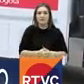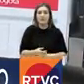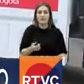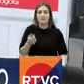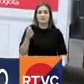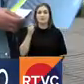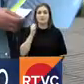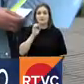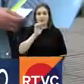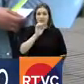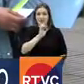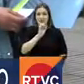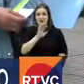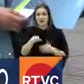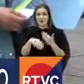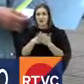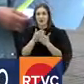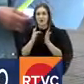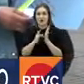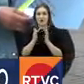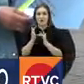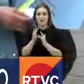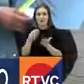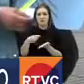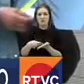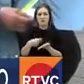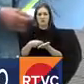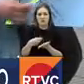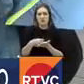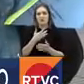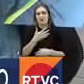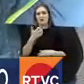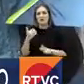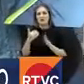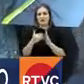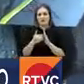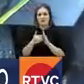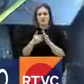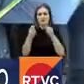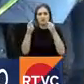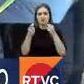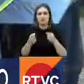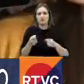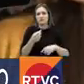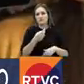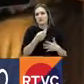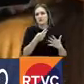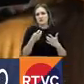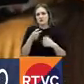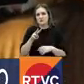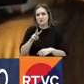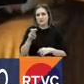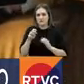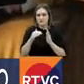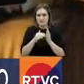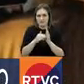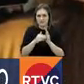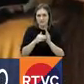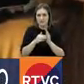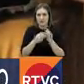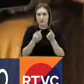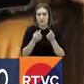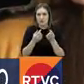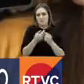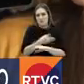recibido 500.000 pagos y ha recaudado más de 727.000 millones de pesos por impuesto predial. Estamos un